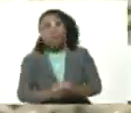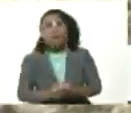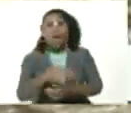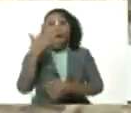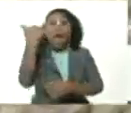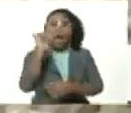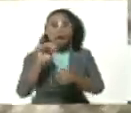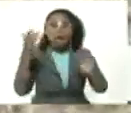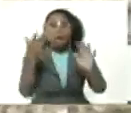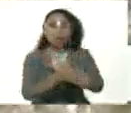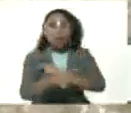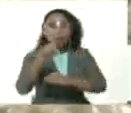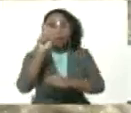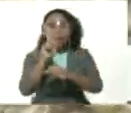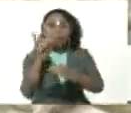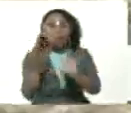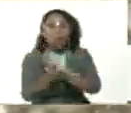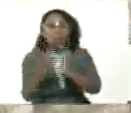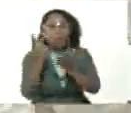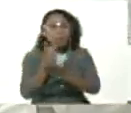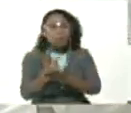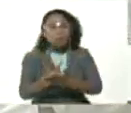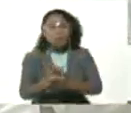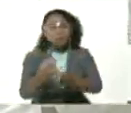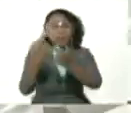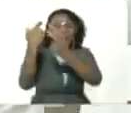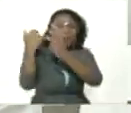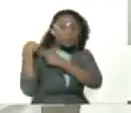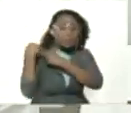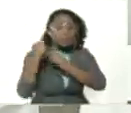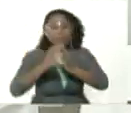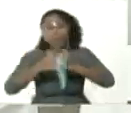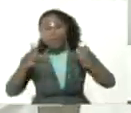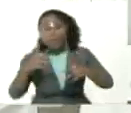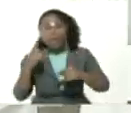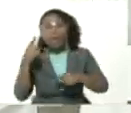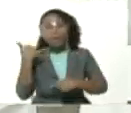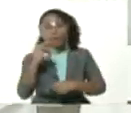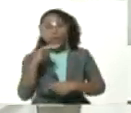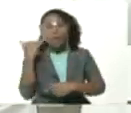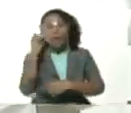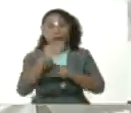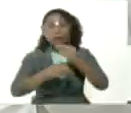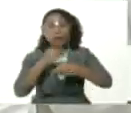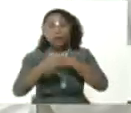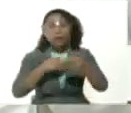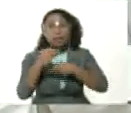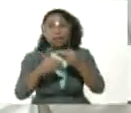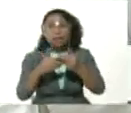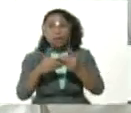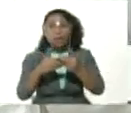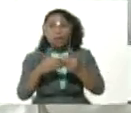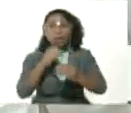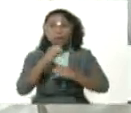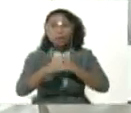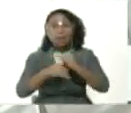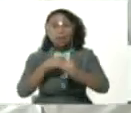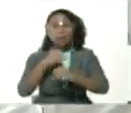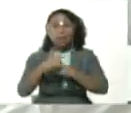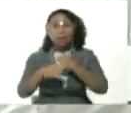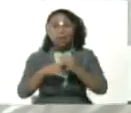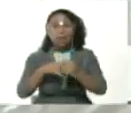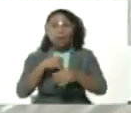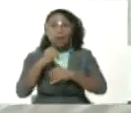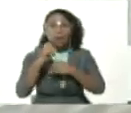sí, sobre un peso de responsabilidad muy grande. Estamos llegando a mercados internacionales donde tenemos